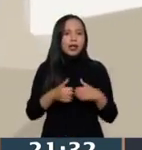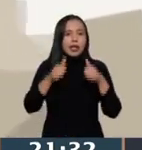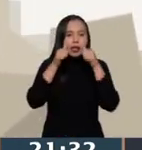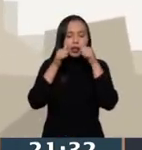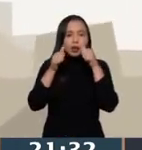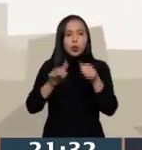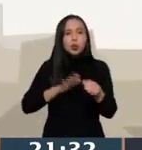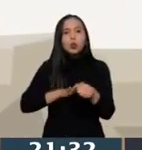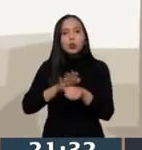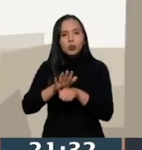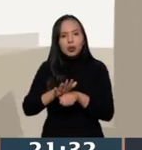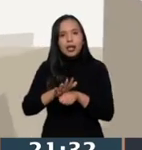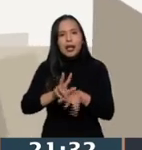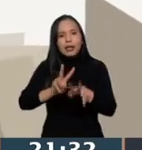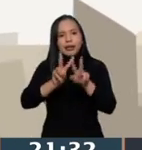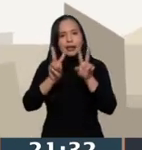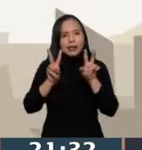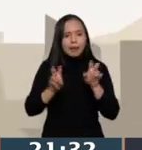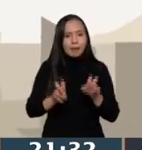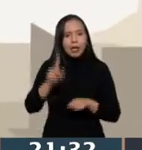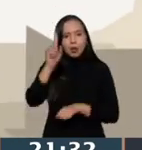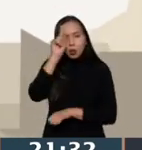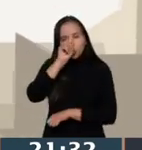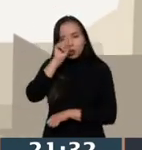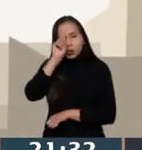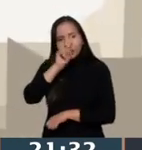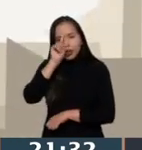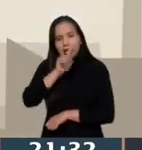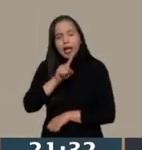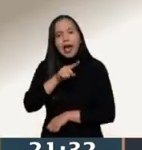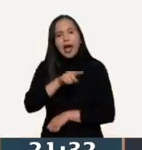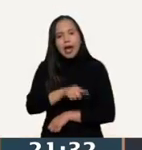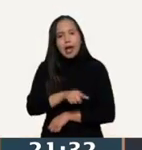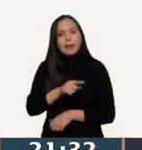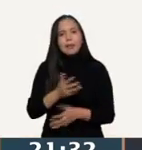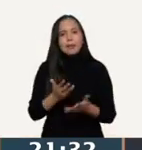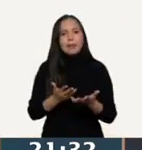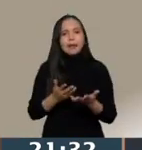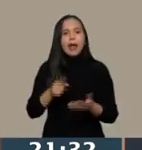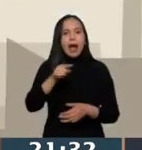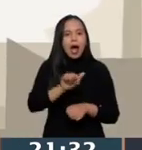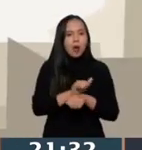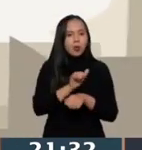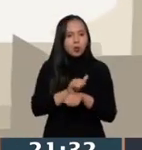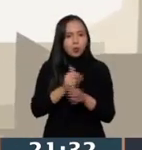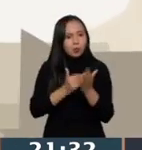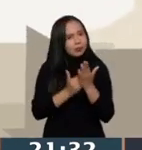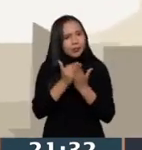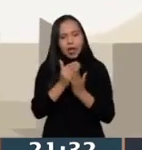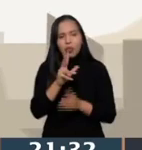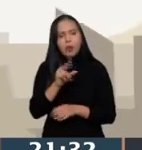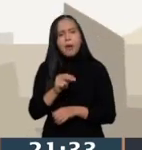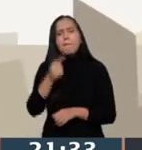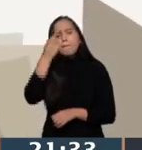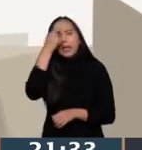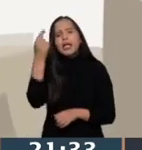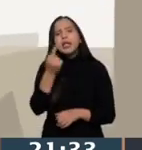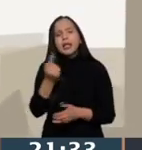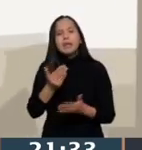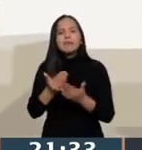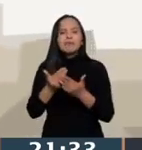pues, las recomendaciones sobre que no debe aumentar tanto el parque vehicular justamente para prevenir la